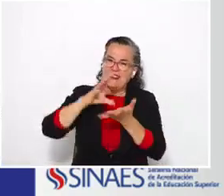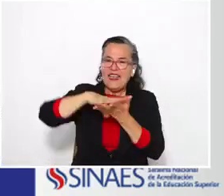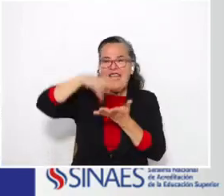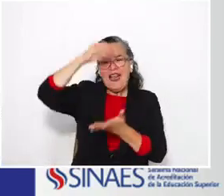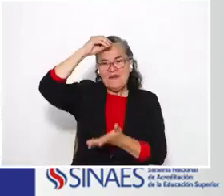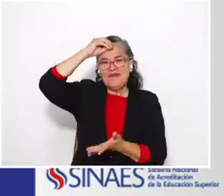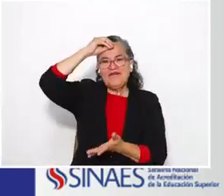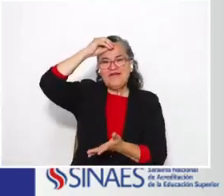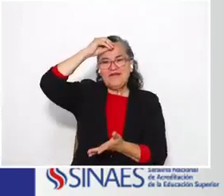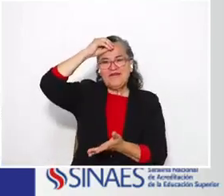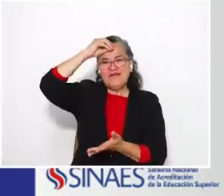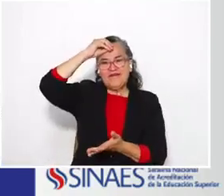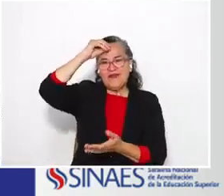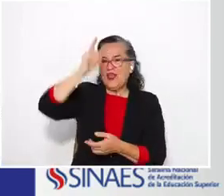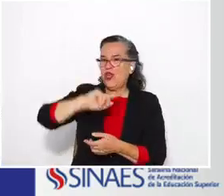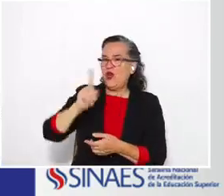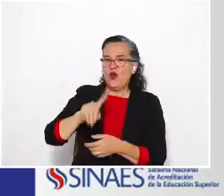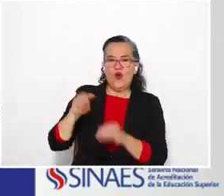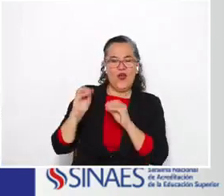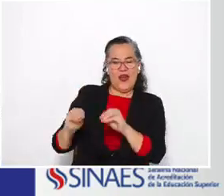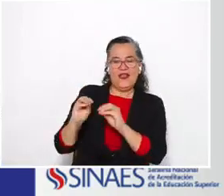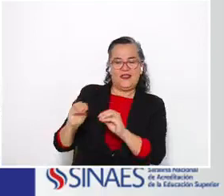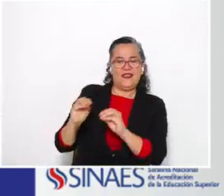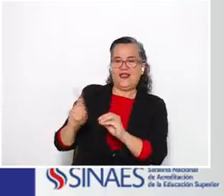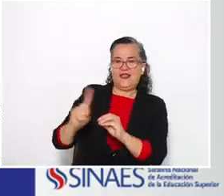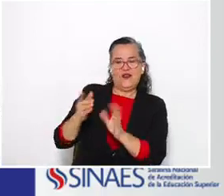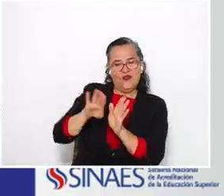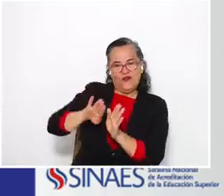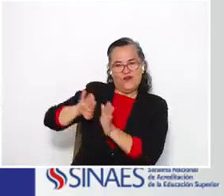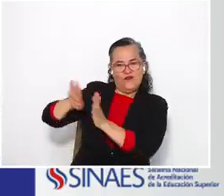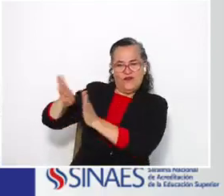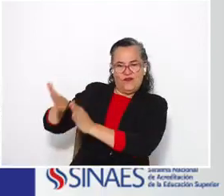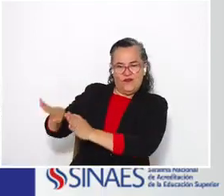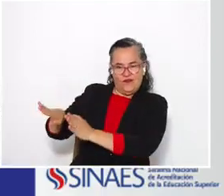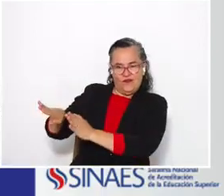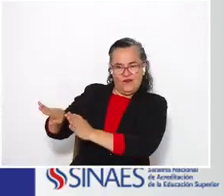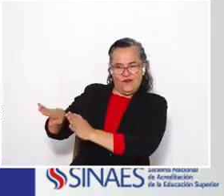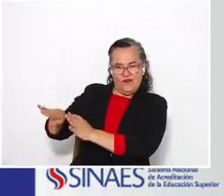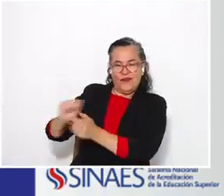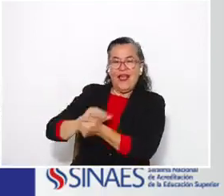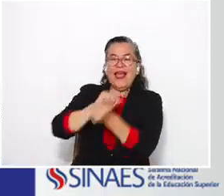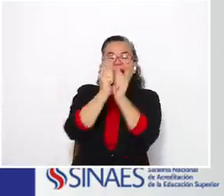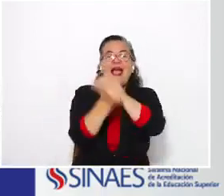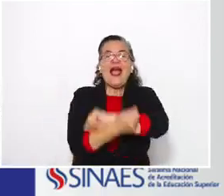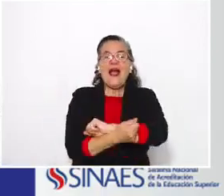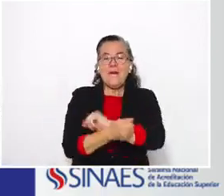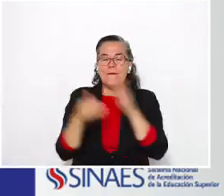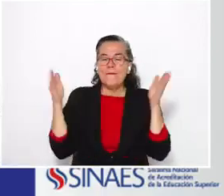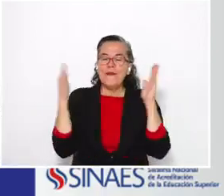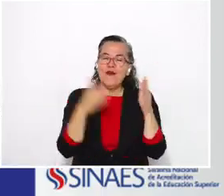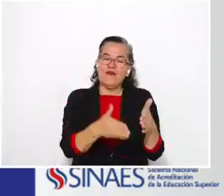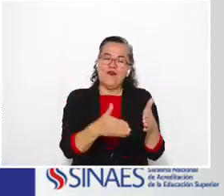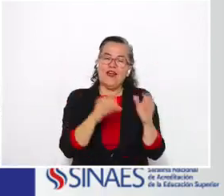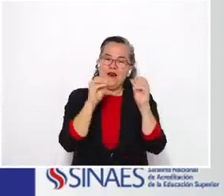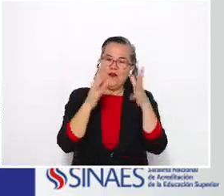aprendizaje y no en la enseñanza. Y eso totalmente cambia el enfoque